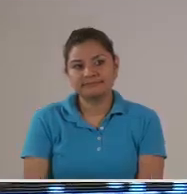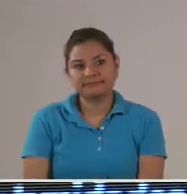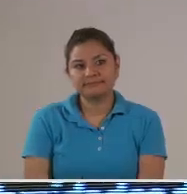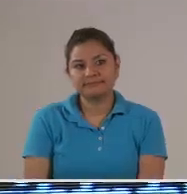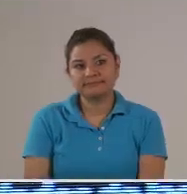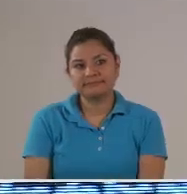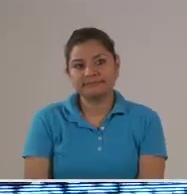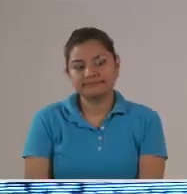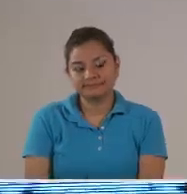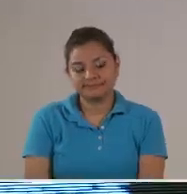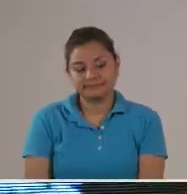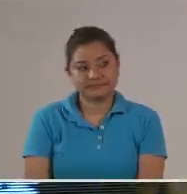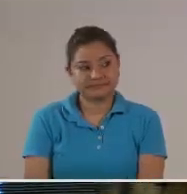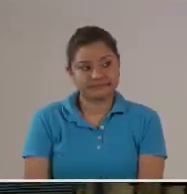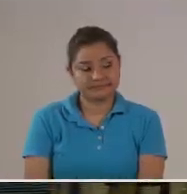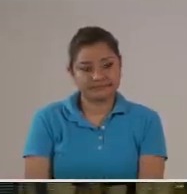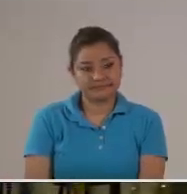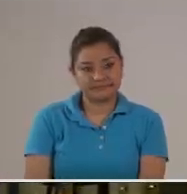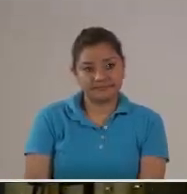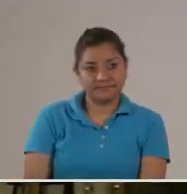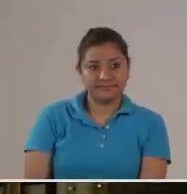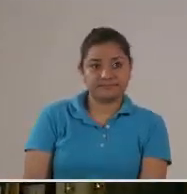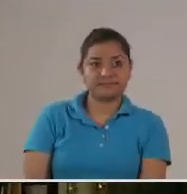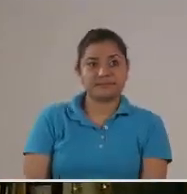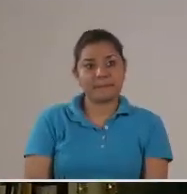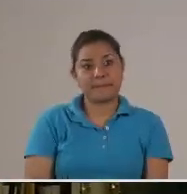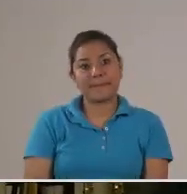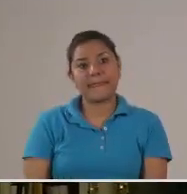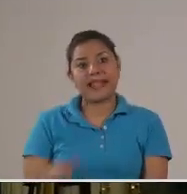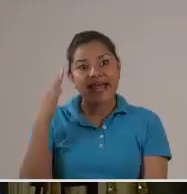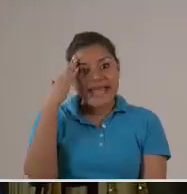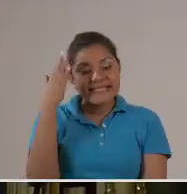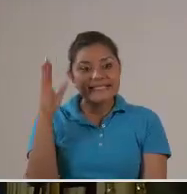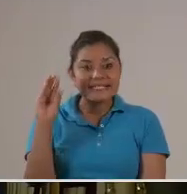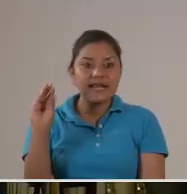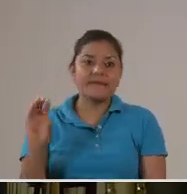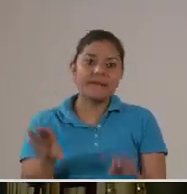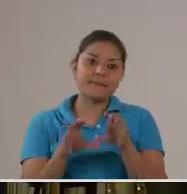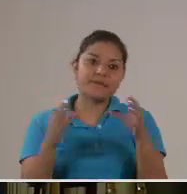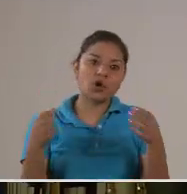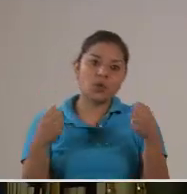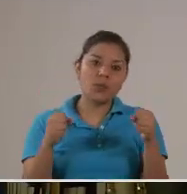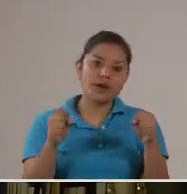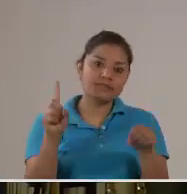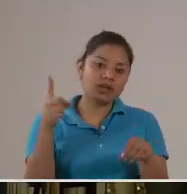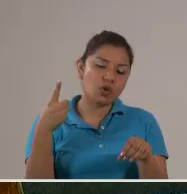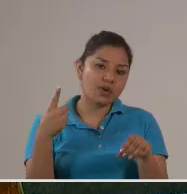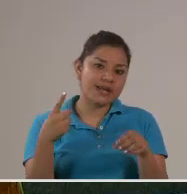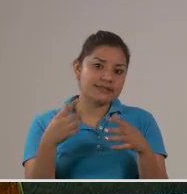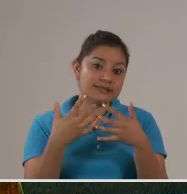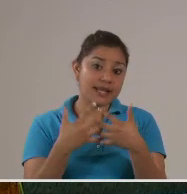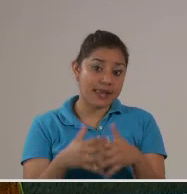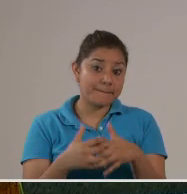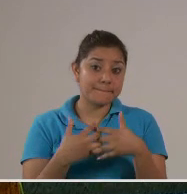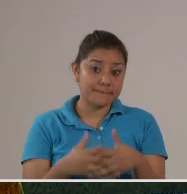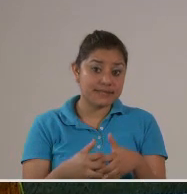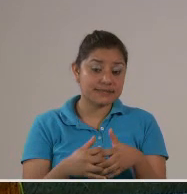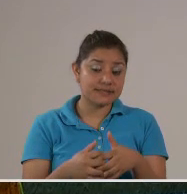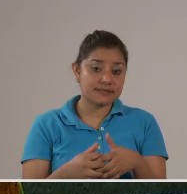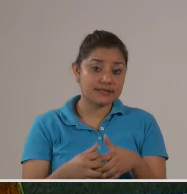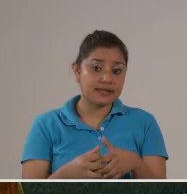mundo sabe cómo hacen algunas empresas farmacéuticas para vender sus